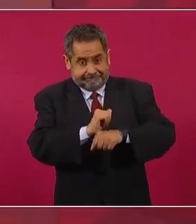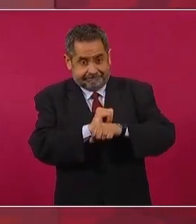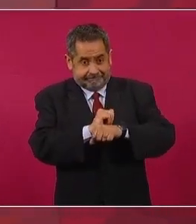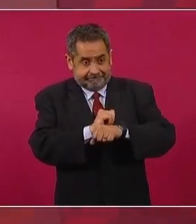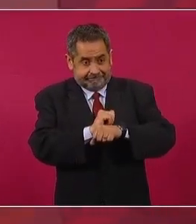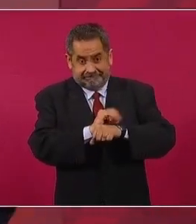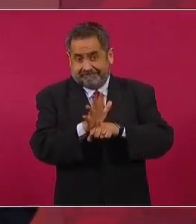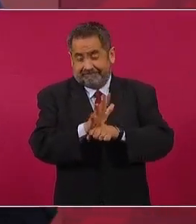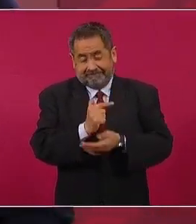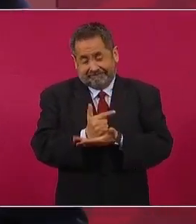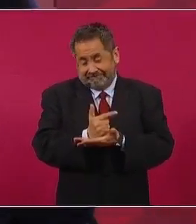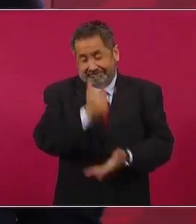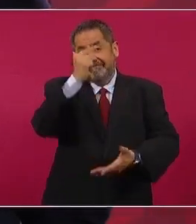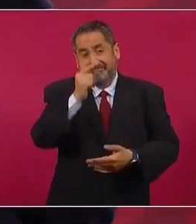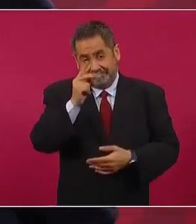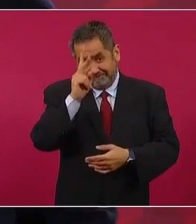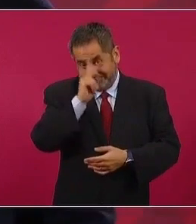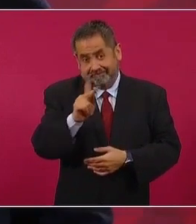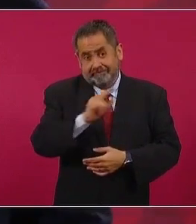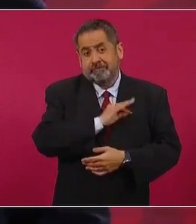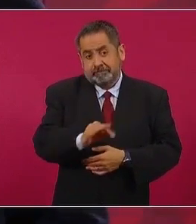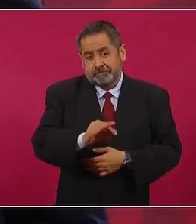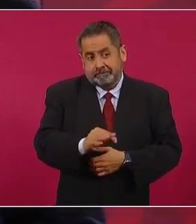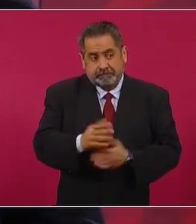está muy desprotegido,